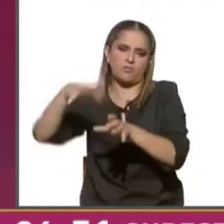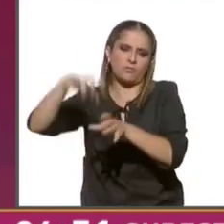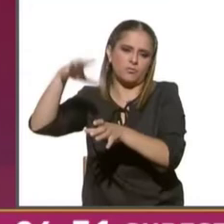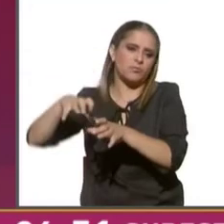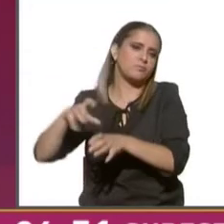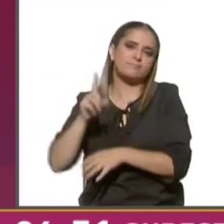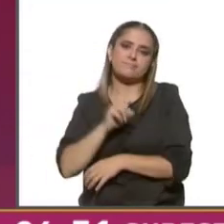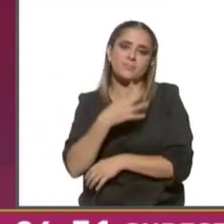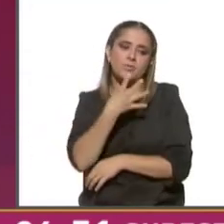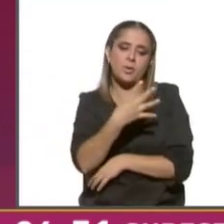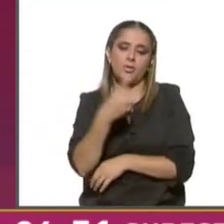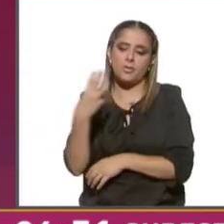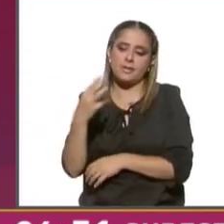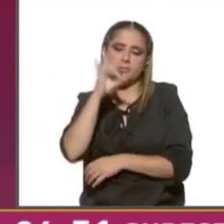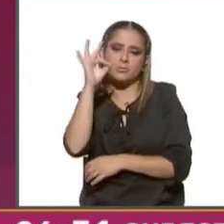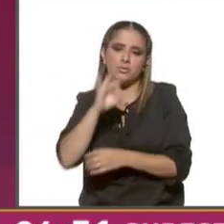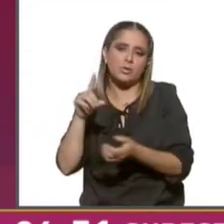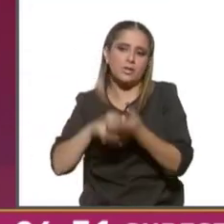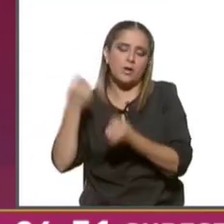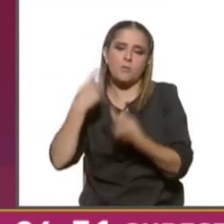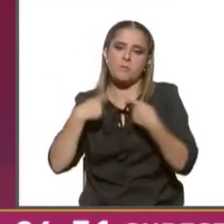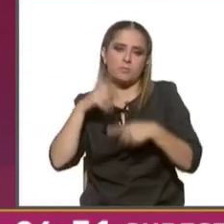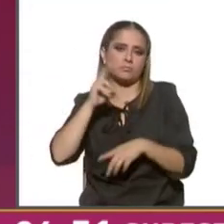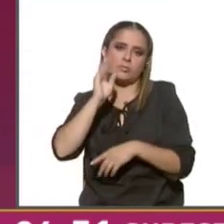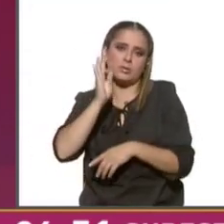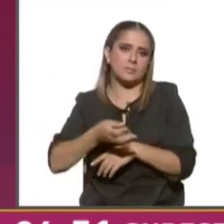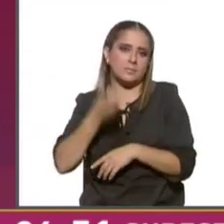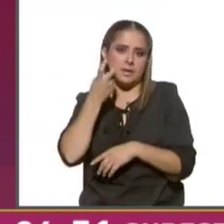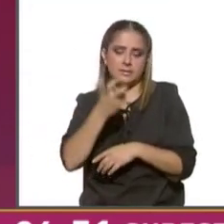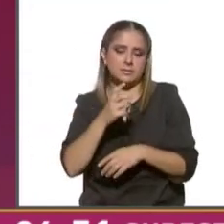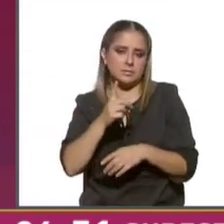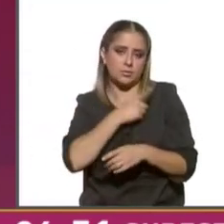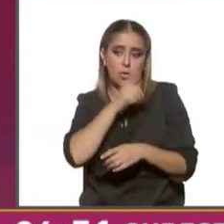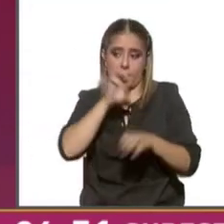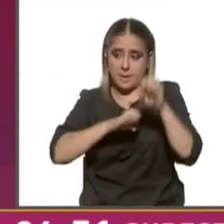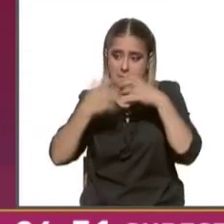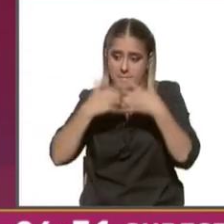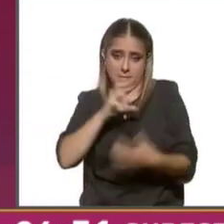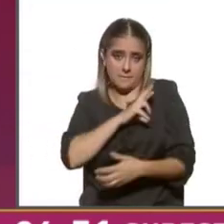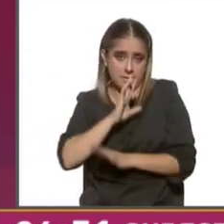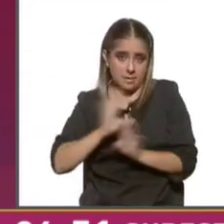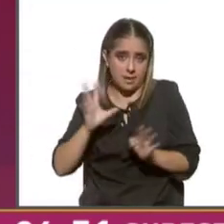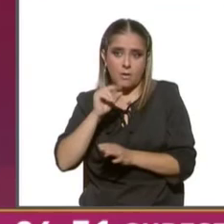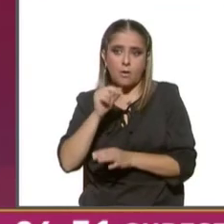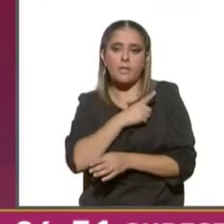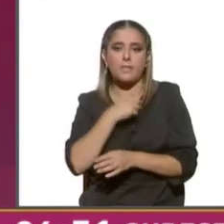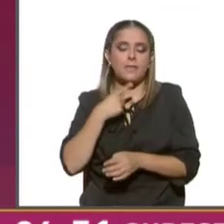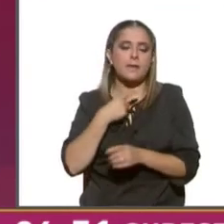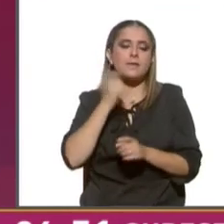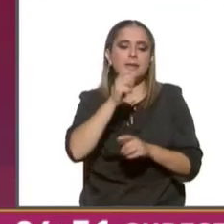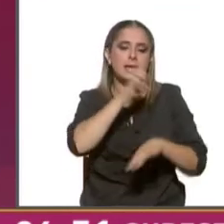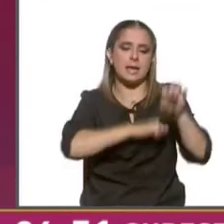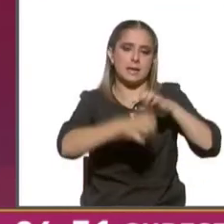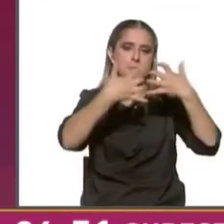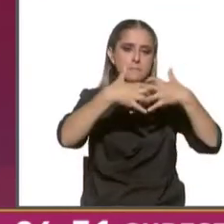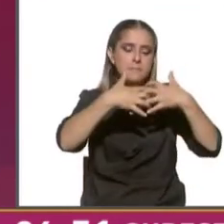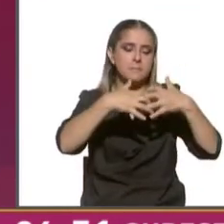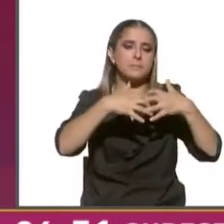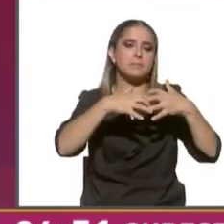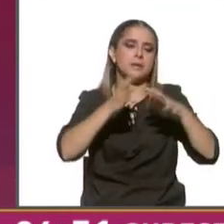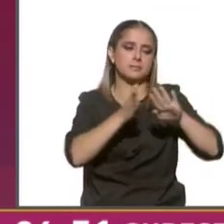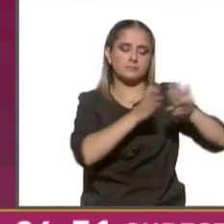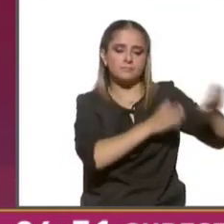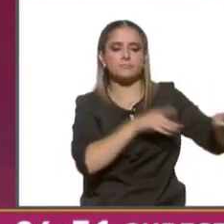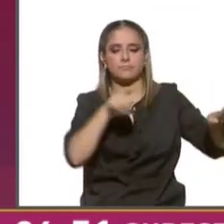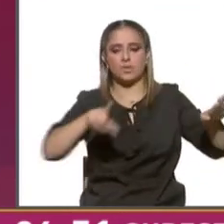3% respectivamente para cada medición, y nuevamente el gobierno es el que se le ve como el actor más importante, más